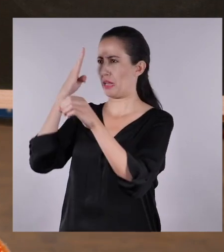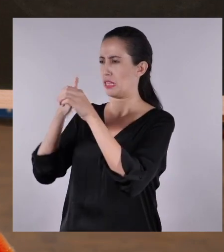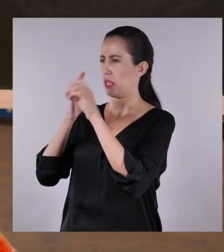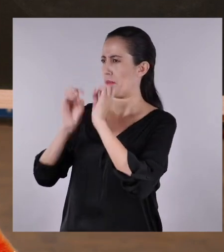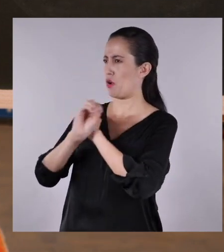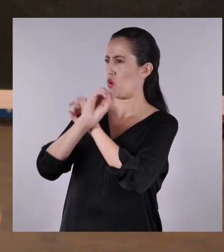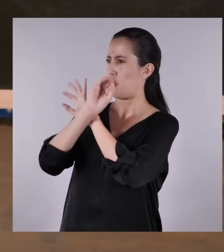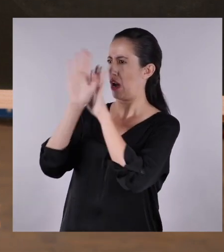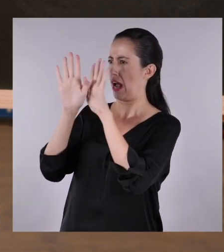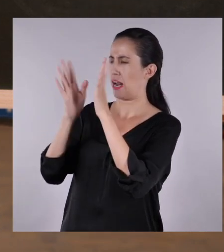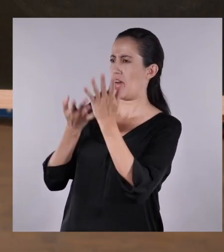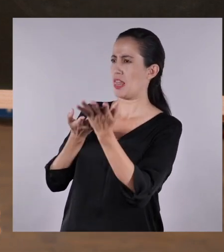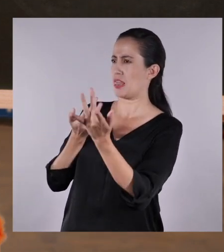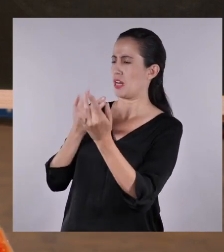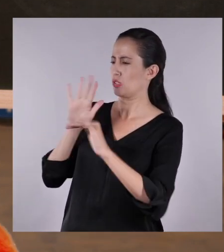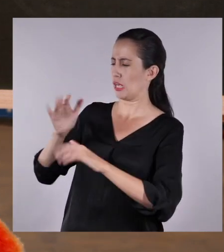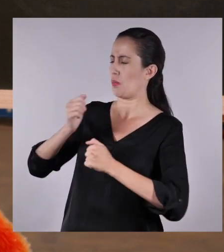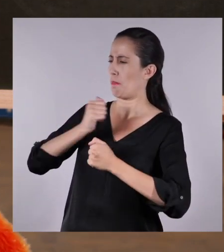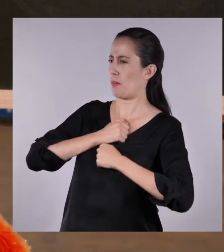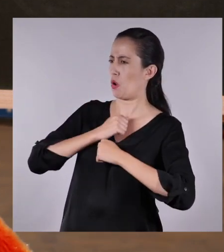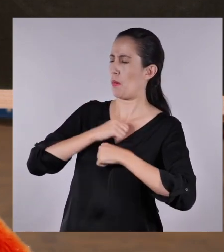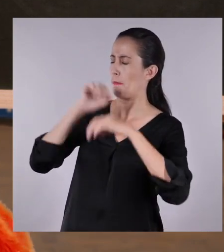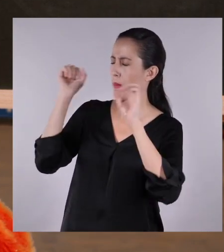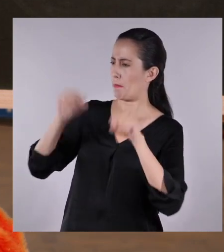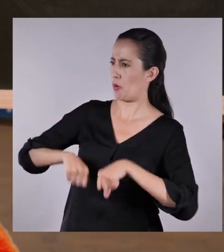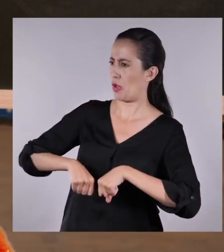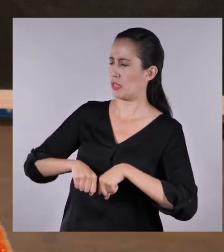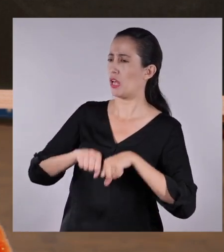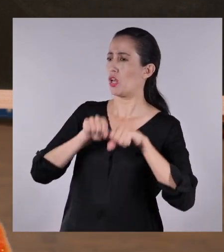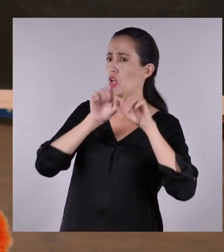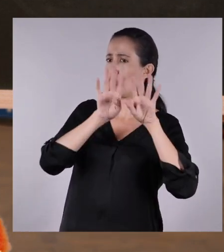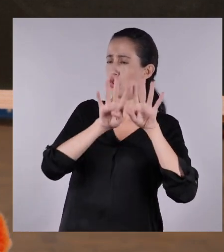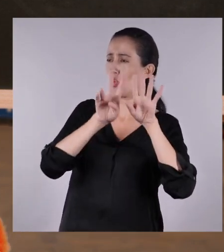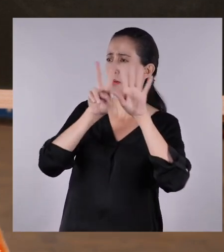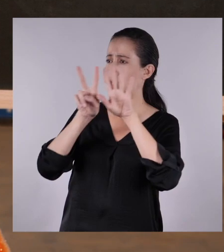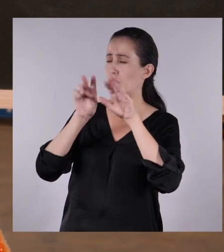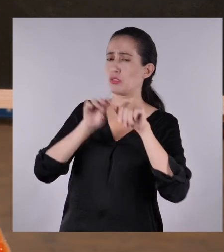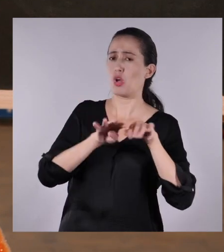objetivo claro. Tus esperanzas claras. Sé tú misma, Clara.